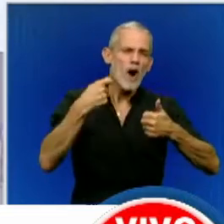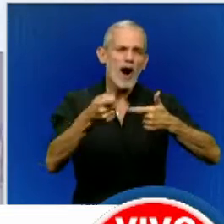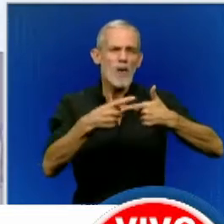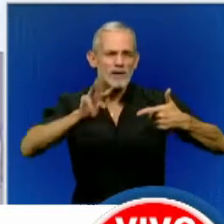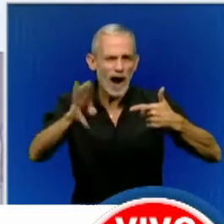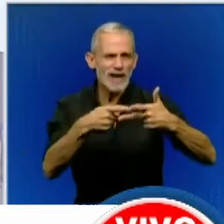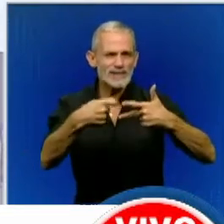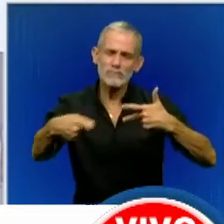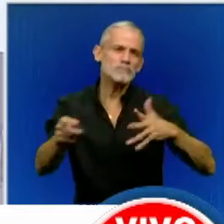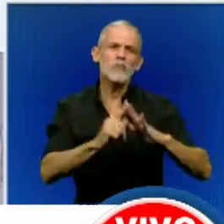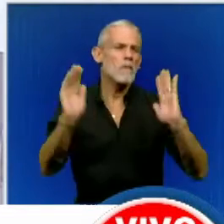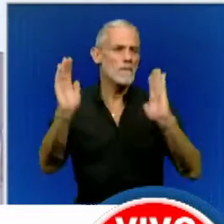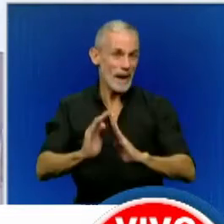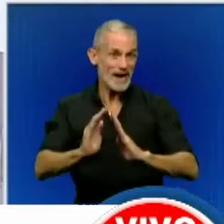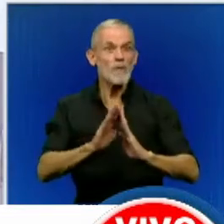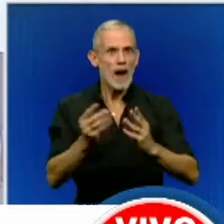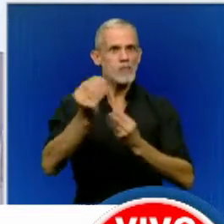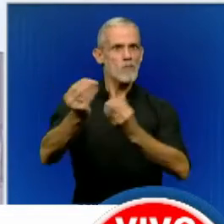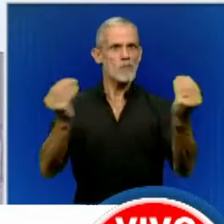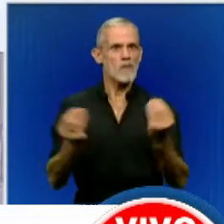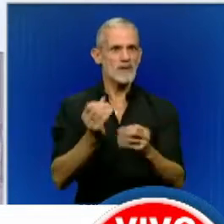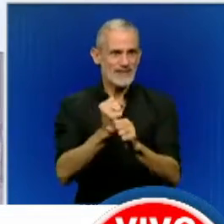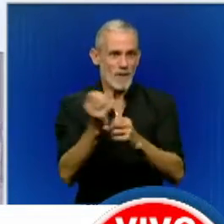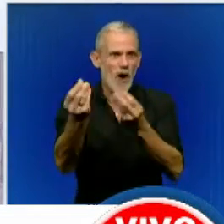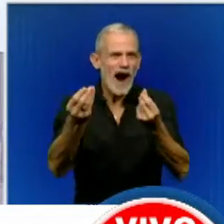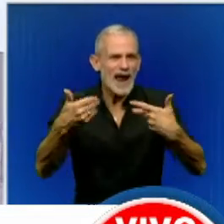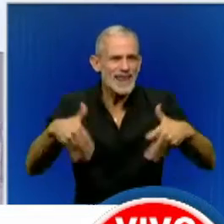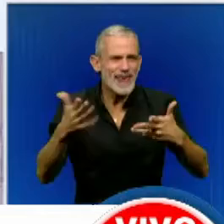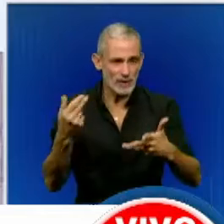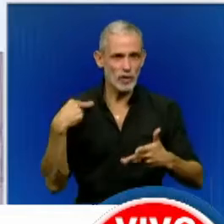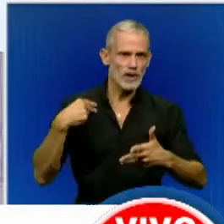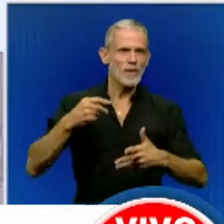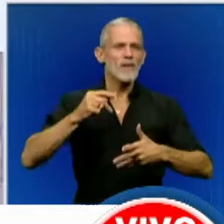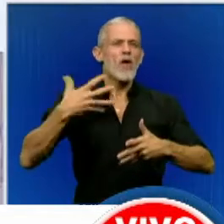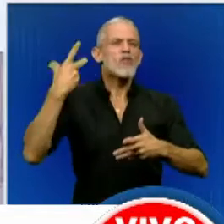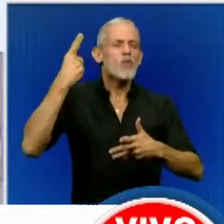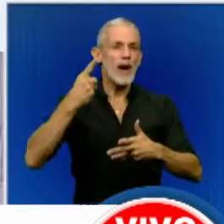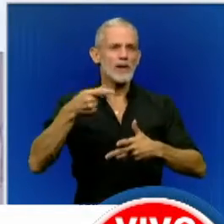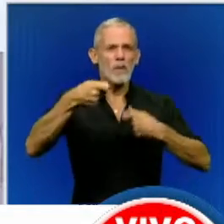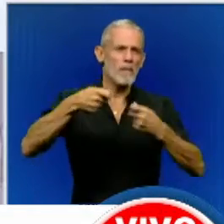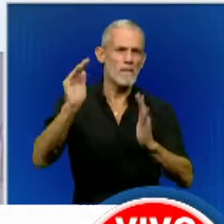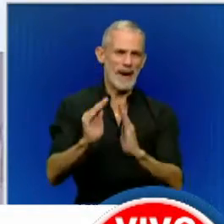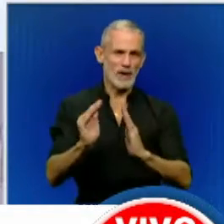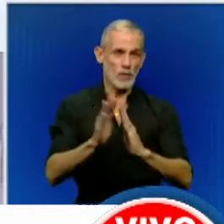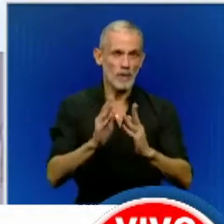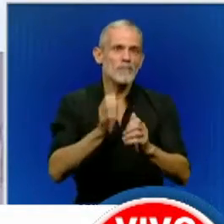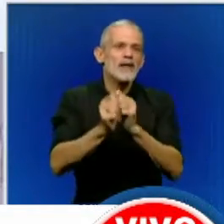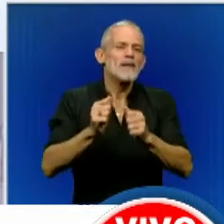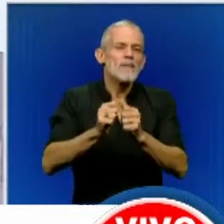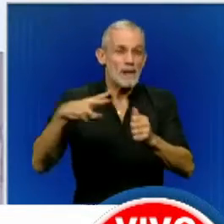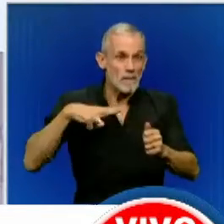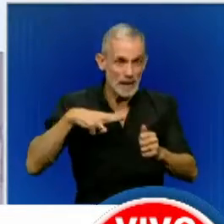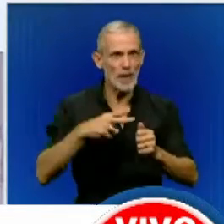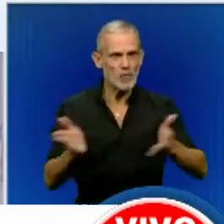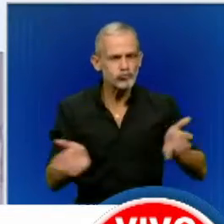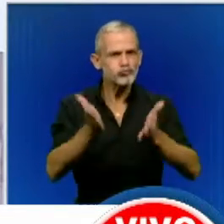la generación de empleo y el trabajo de calidad, porque el motor del desarrollo económico es la inversión privada. Y lo expresamos en